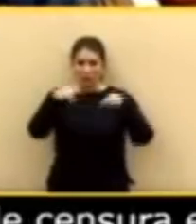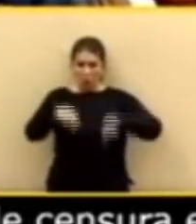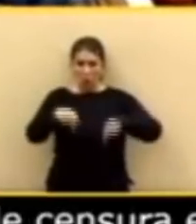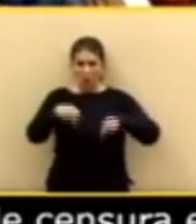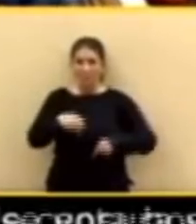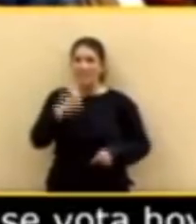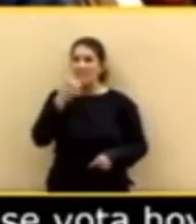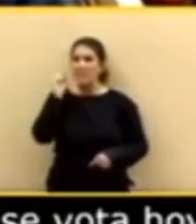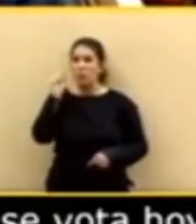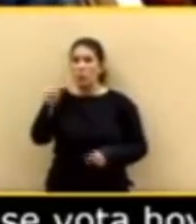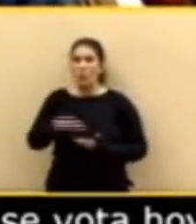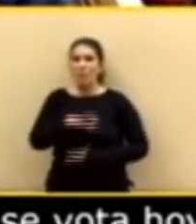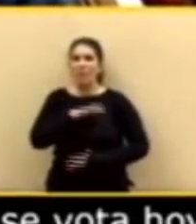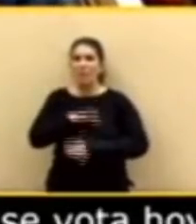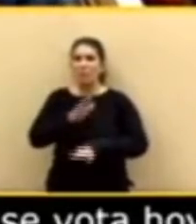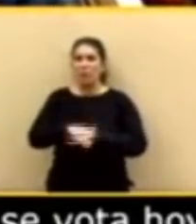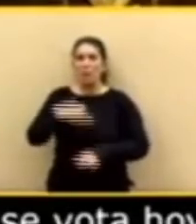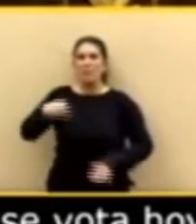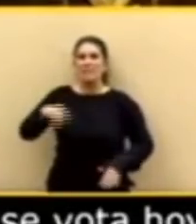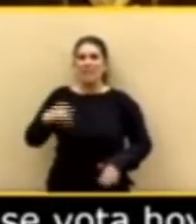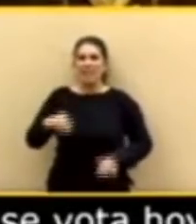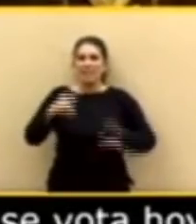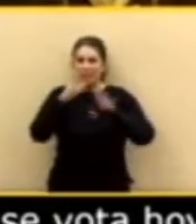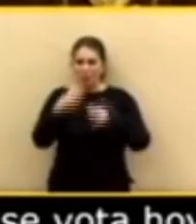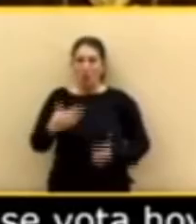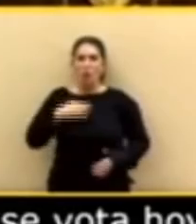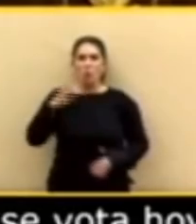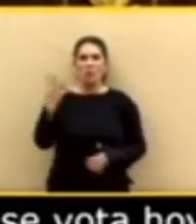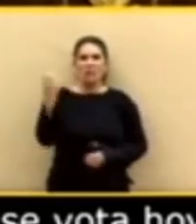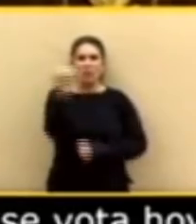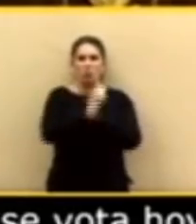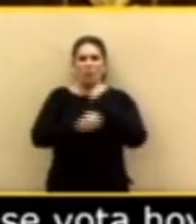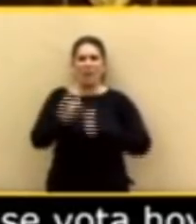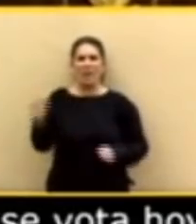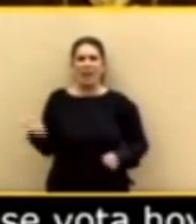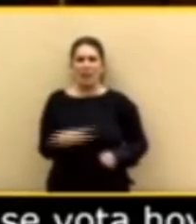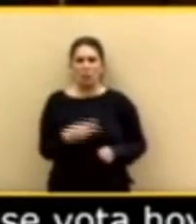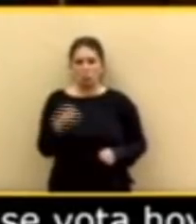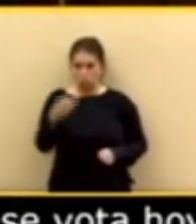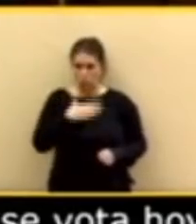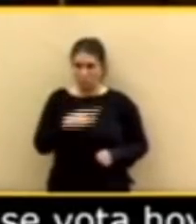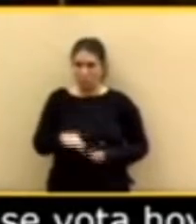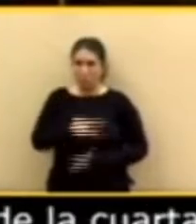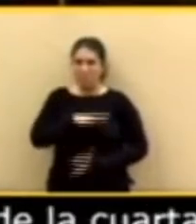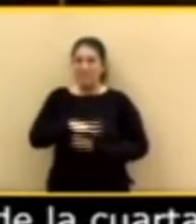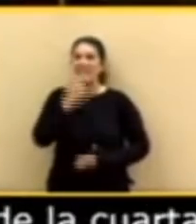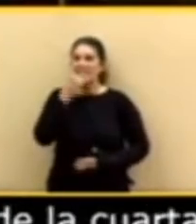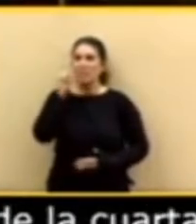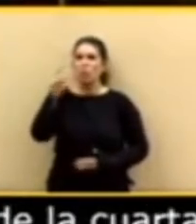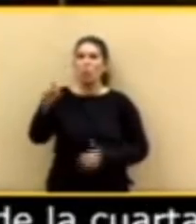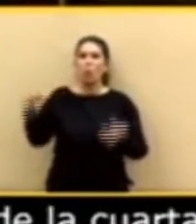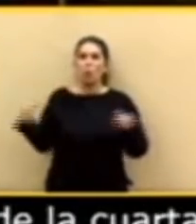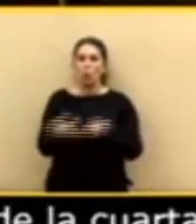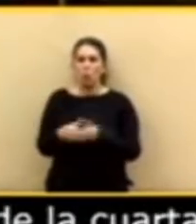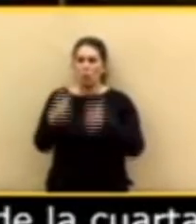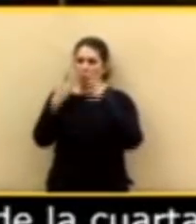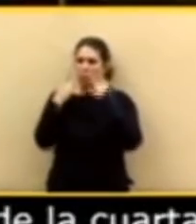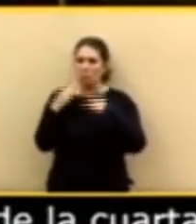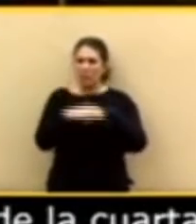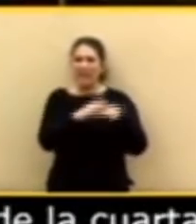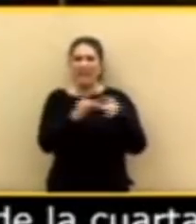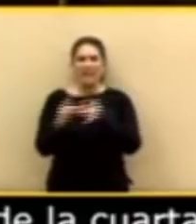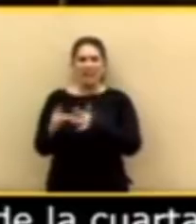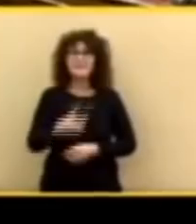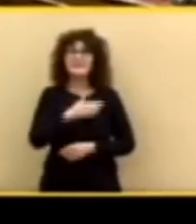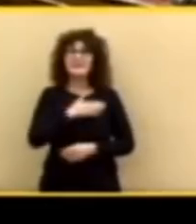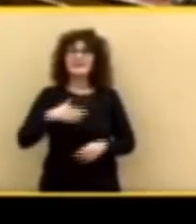cuando se va dividido no se suma a la derecha y tal. Hombre, hay ejemplos que nos dicen todo lo contrario, porque hay sumas